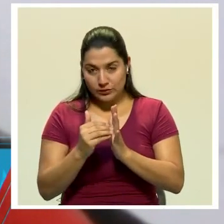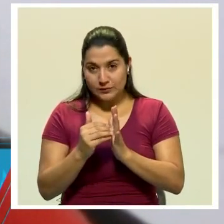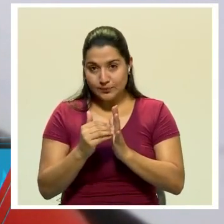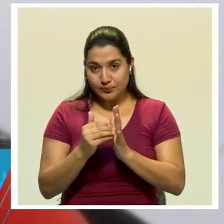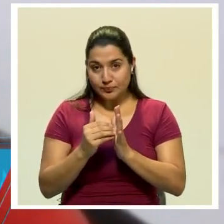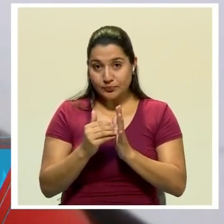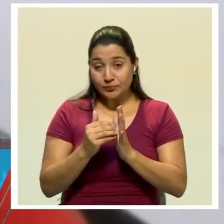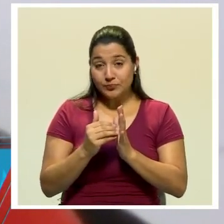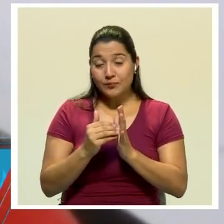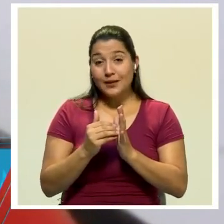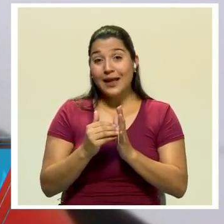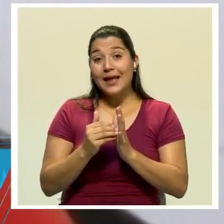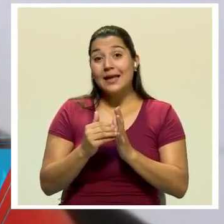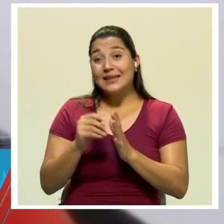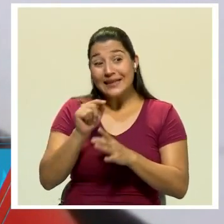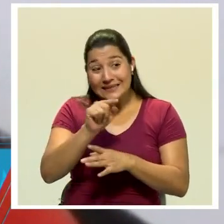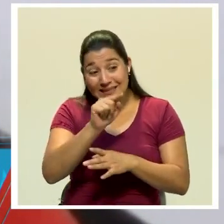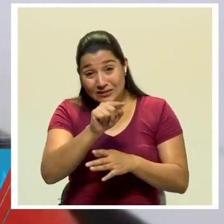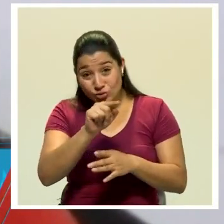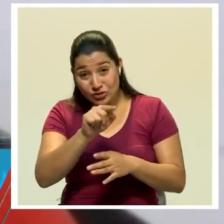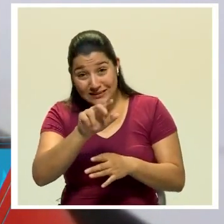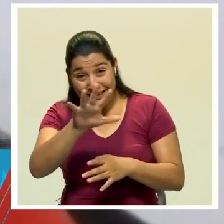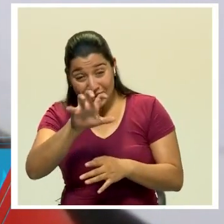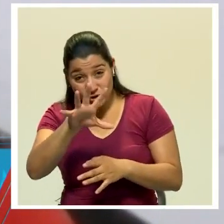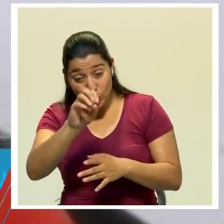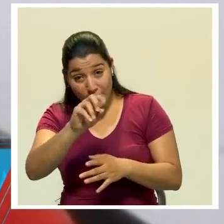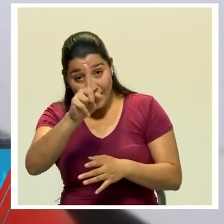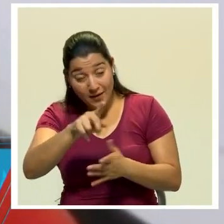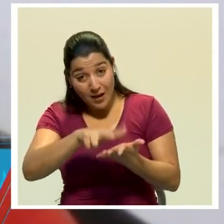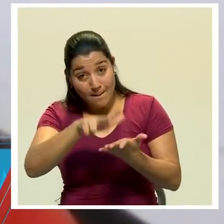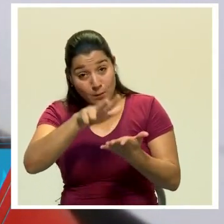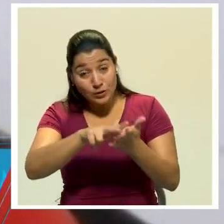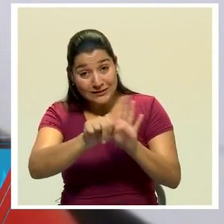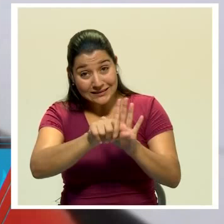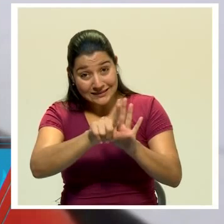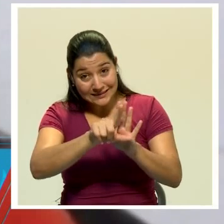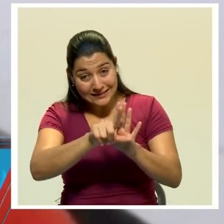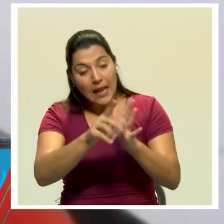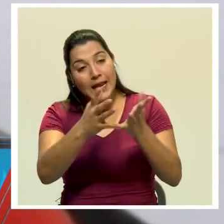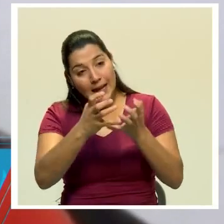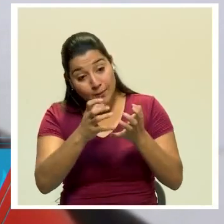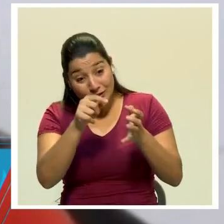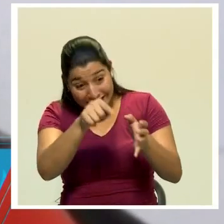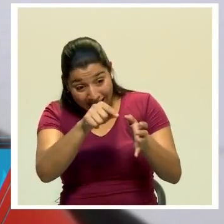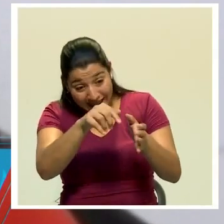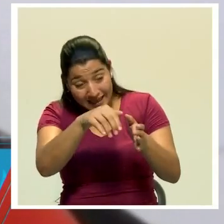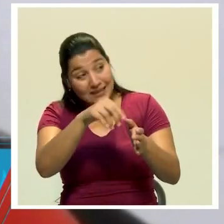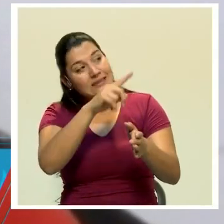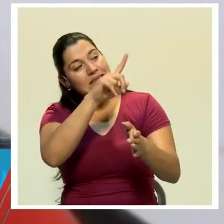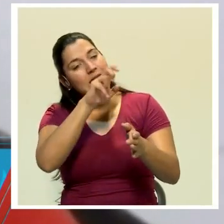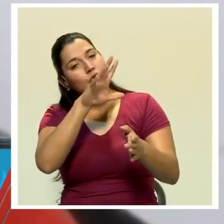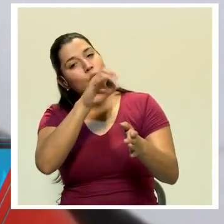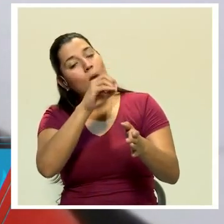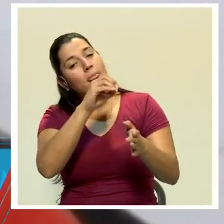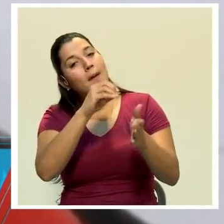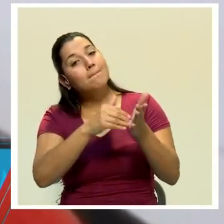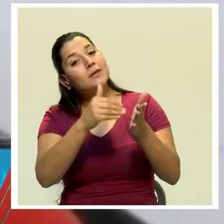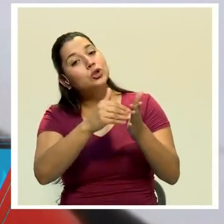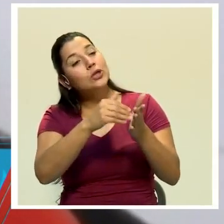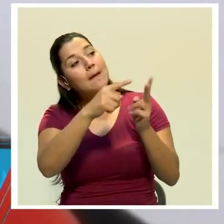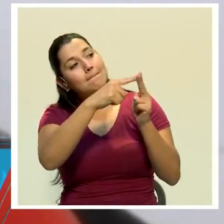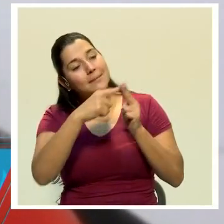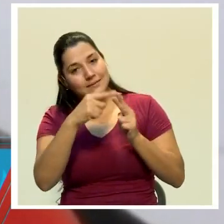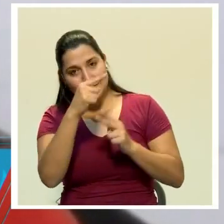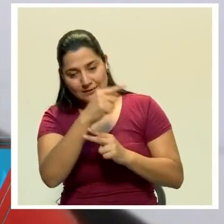550. Pero además el BESIE este año recibió dentro de sus países miembros a